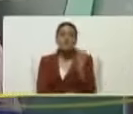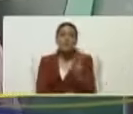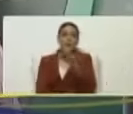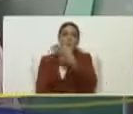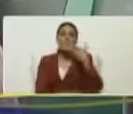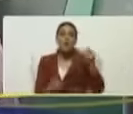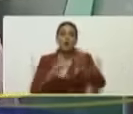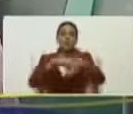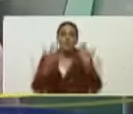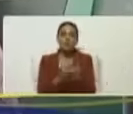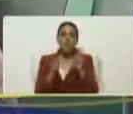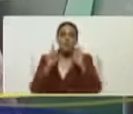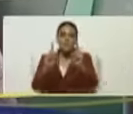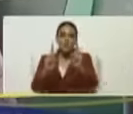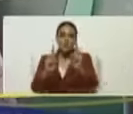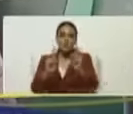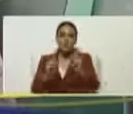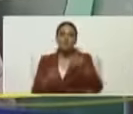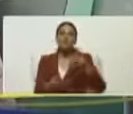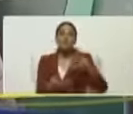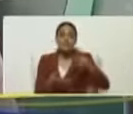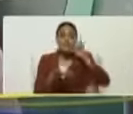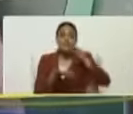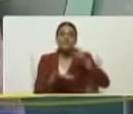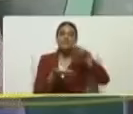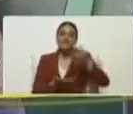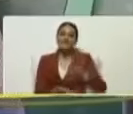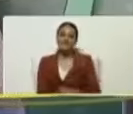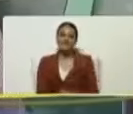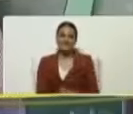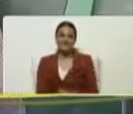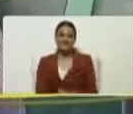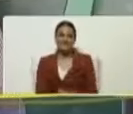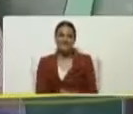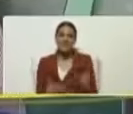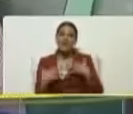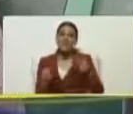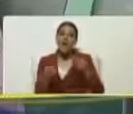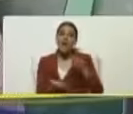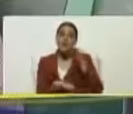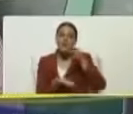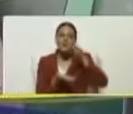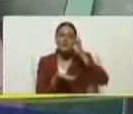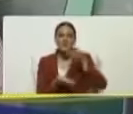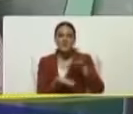del mundo. A su salud. A su salud.